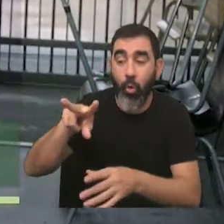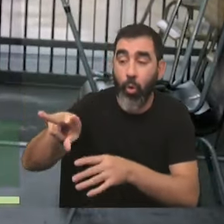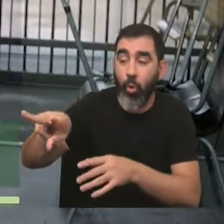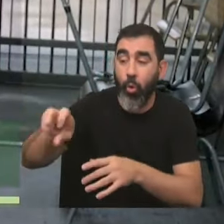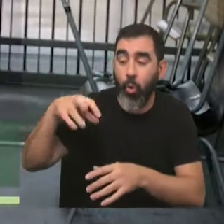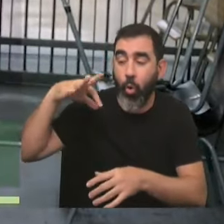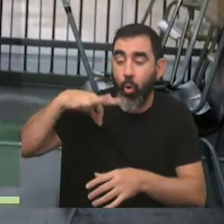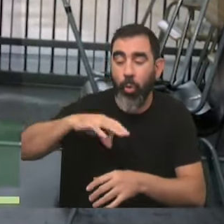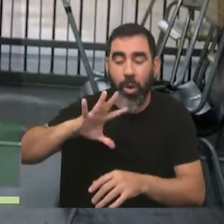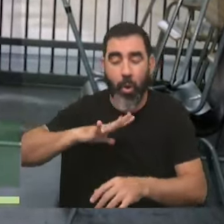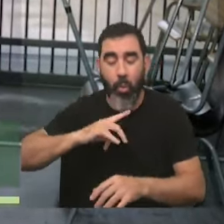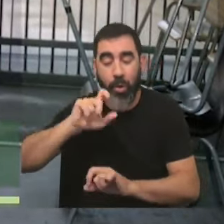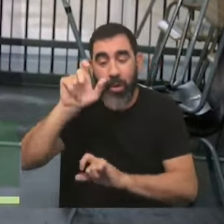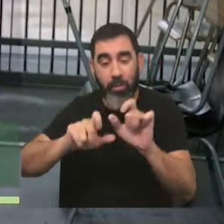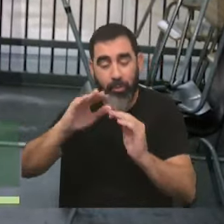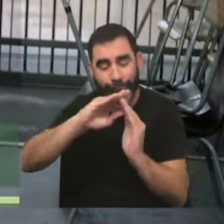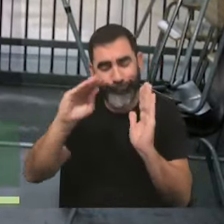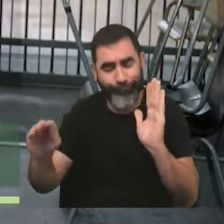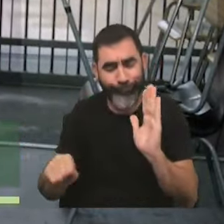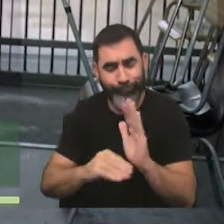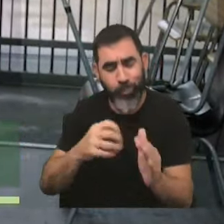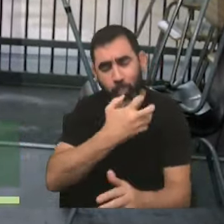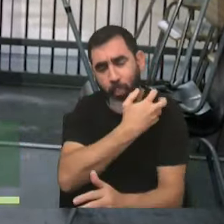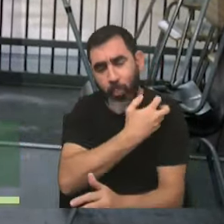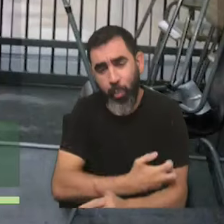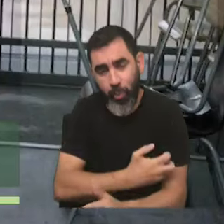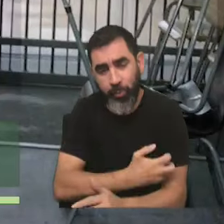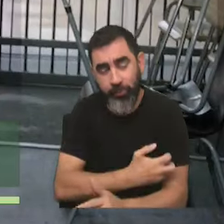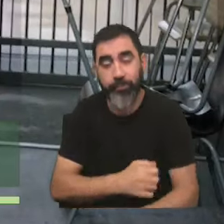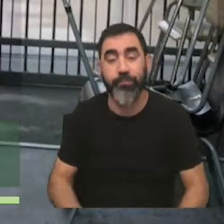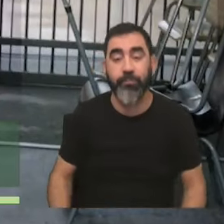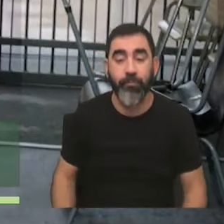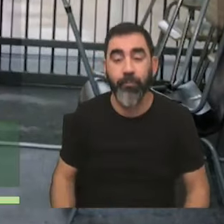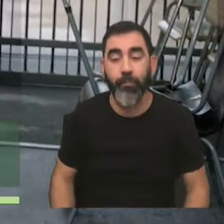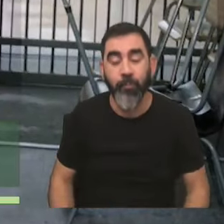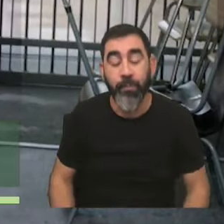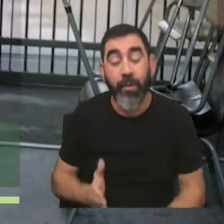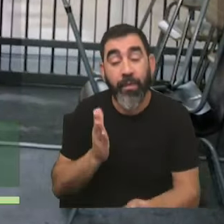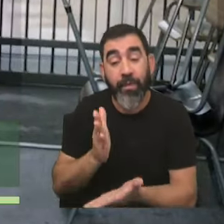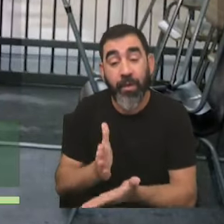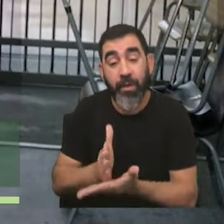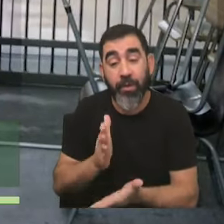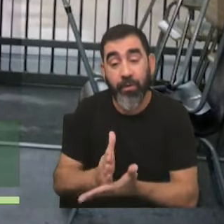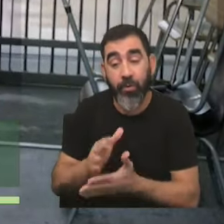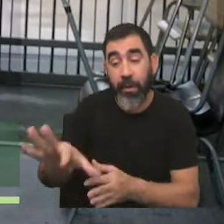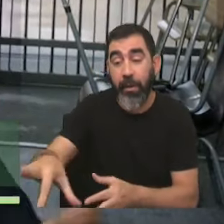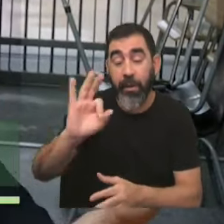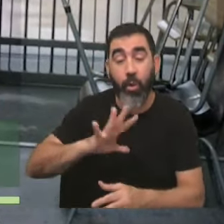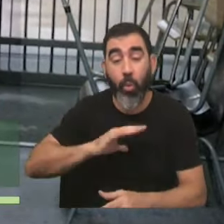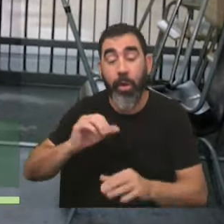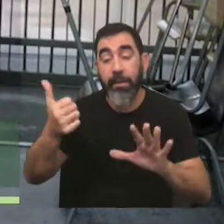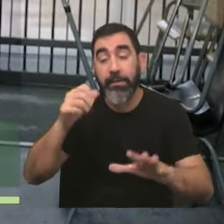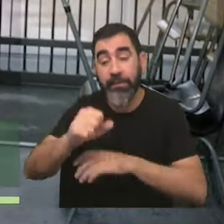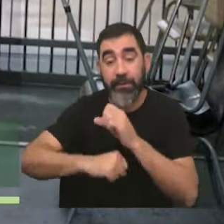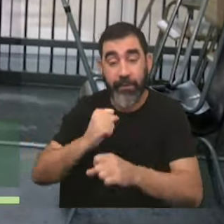jubilaciones Que colocan a las personas por debajo de la línea de la pobreza el derecho a poder elegir jubilarse a partir